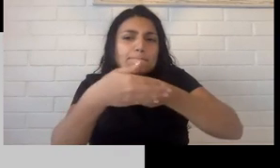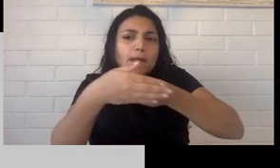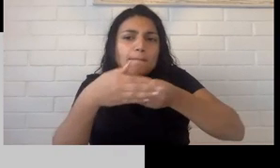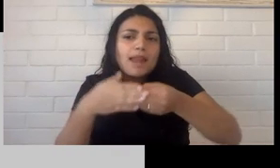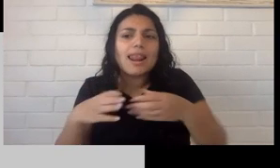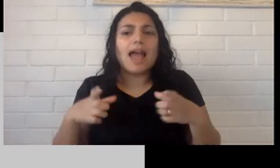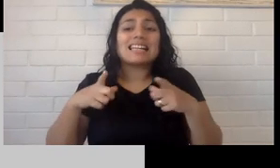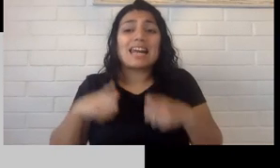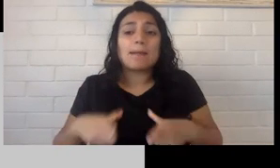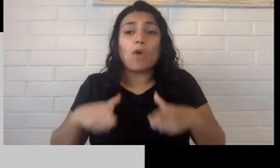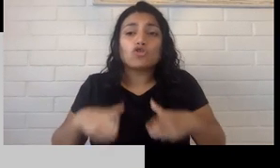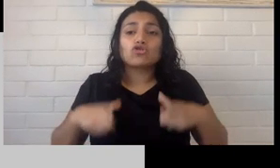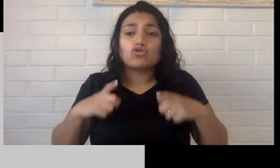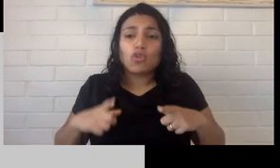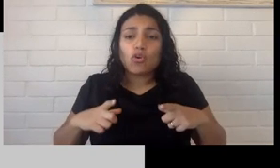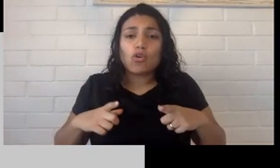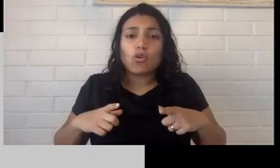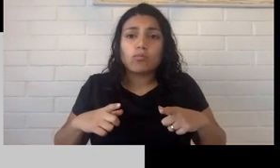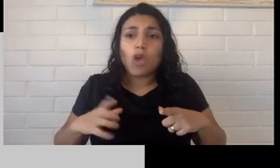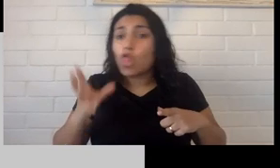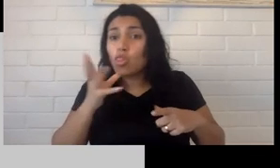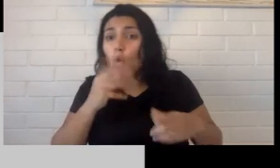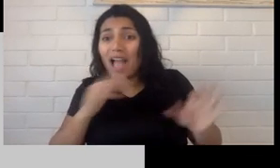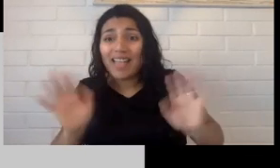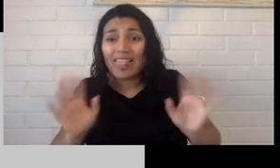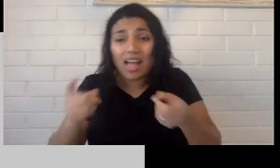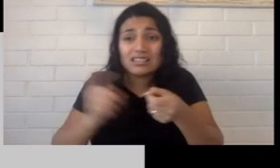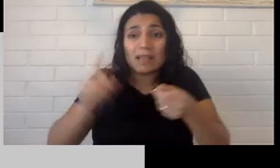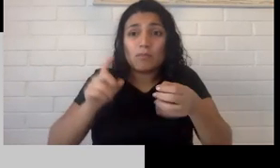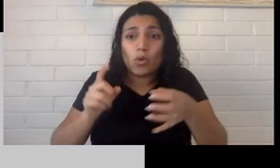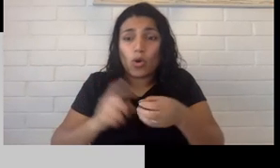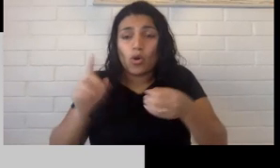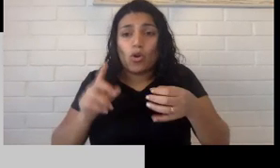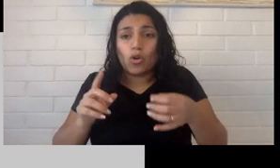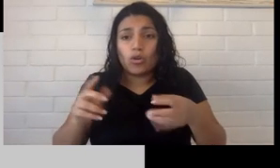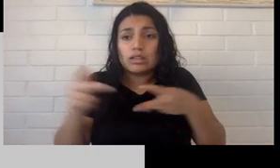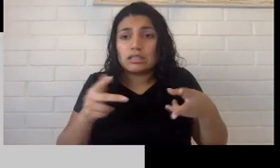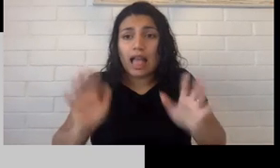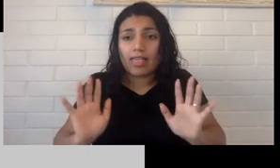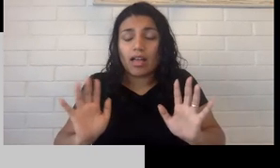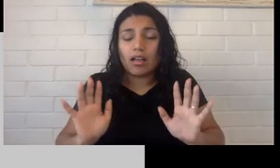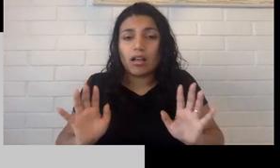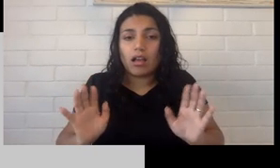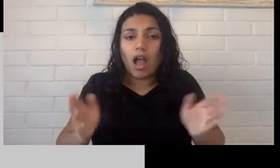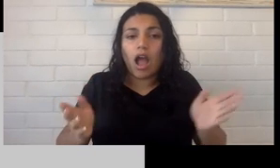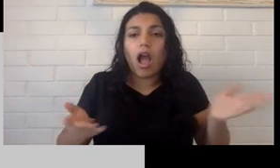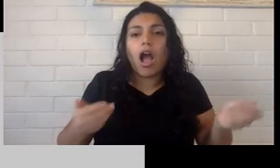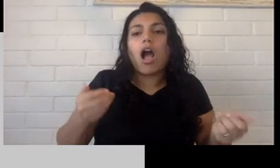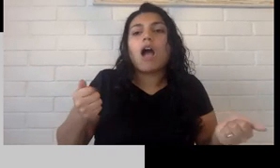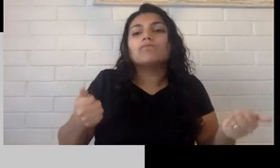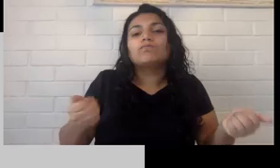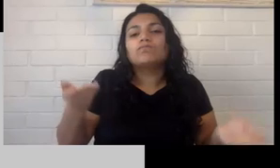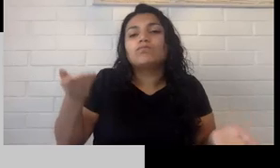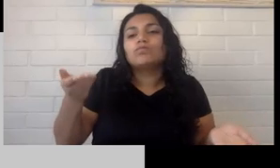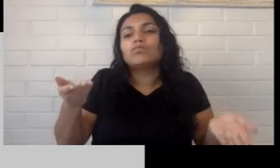en reposo, cuando no hay ningún estímulo incidiendo, se va a aproximar al potencial de equilibrio que tiene el